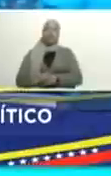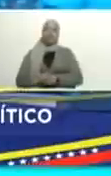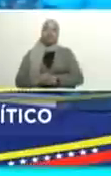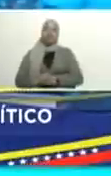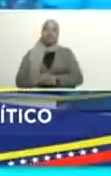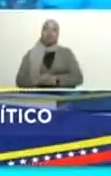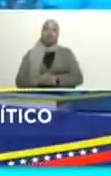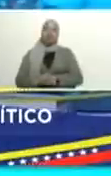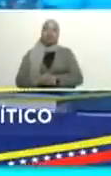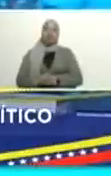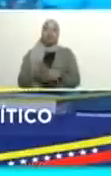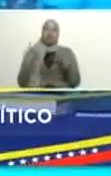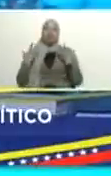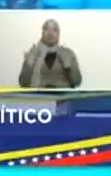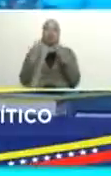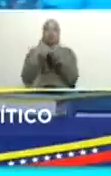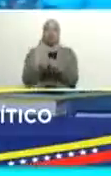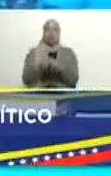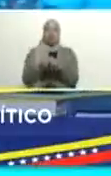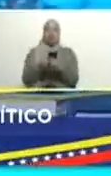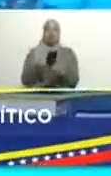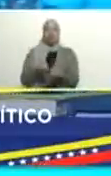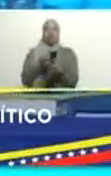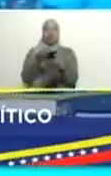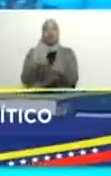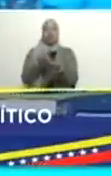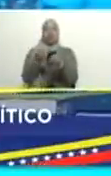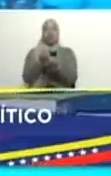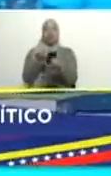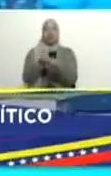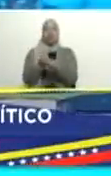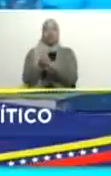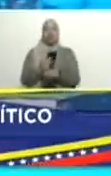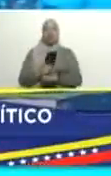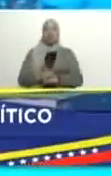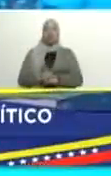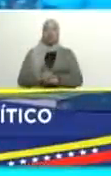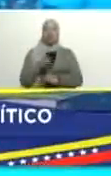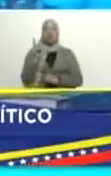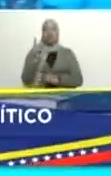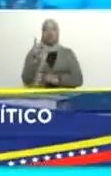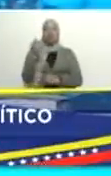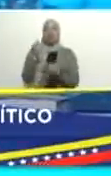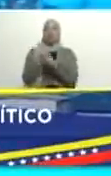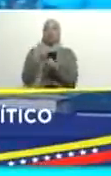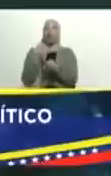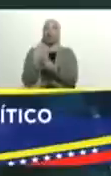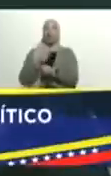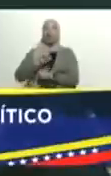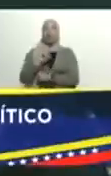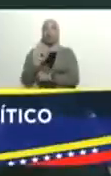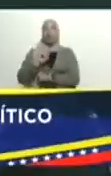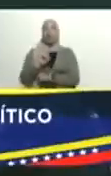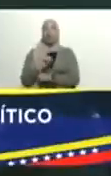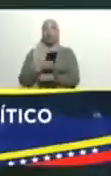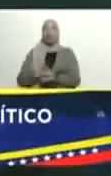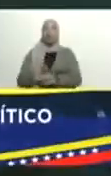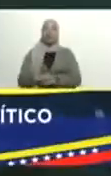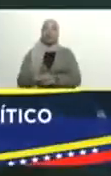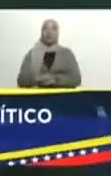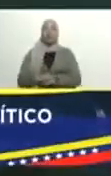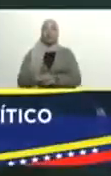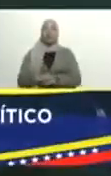Y viene acompañado del comisario mayor Miguel Domingos, segundo comandante de la policía y